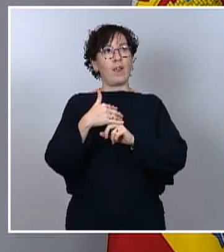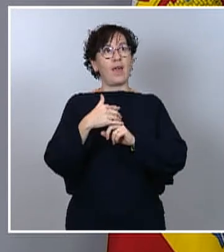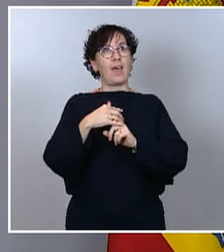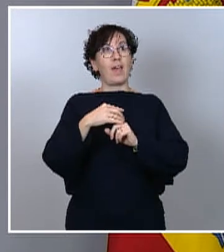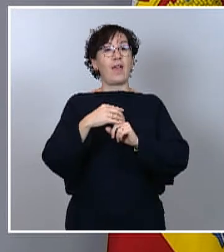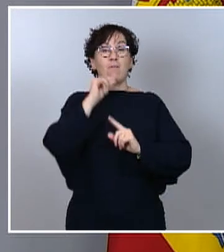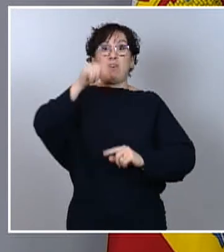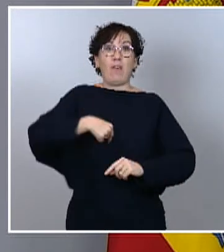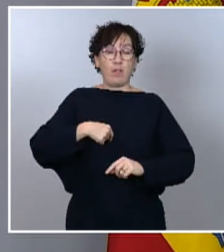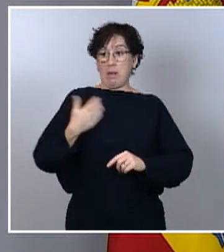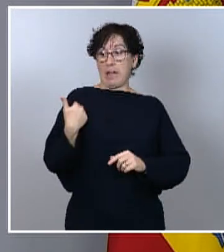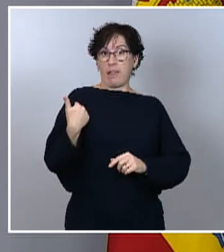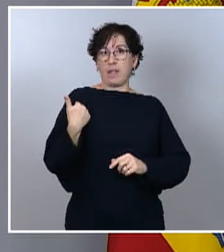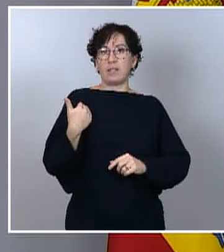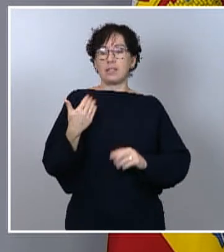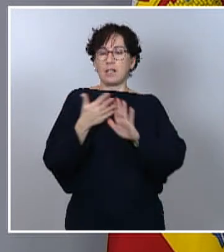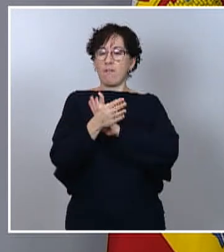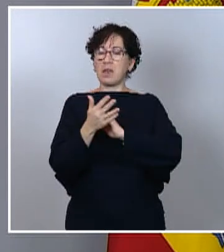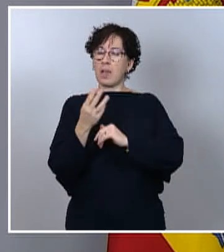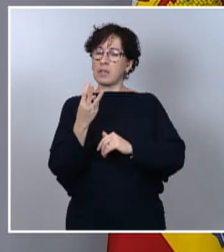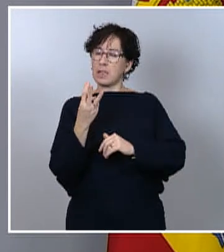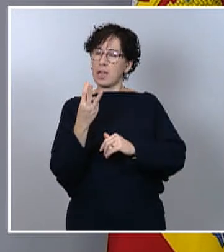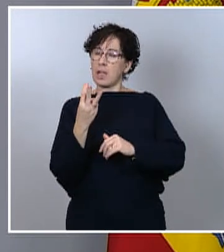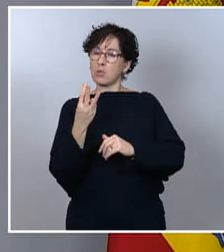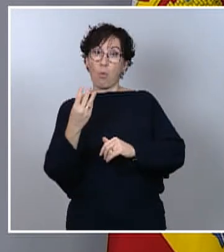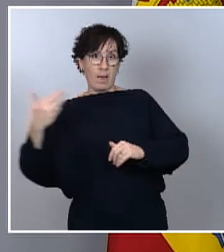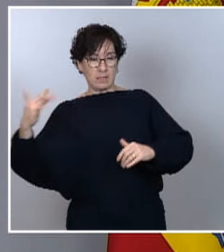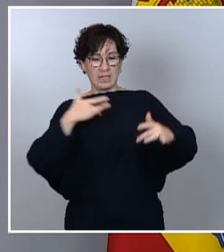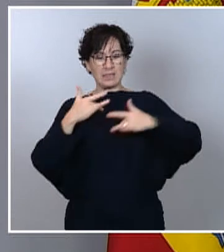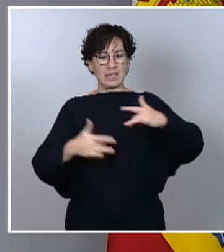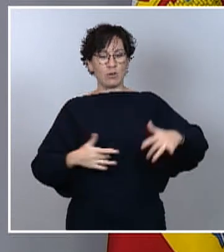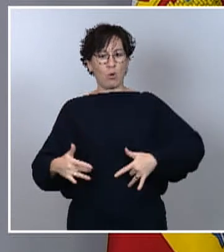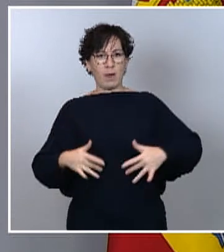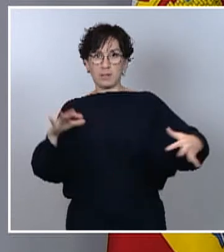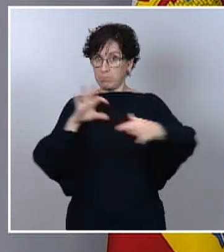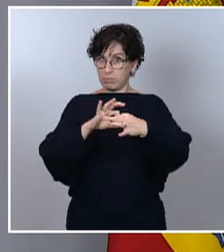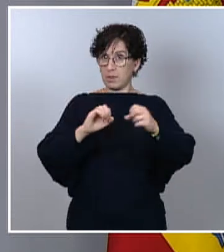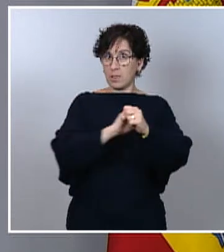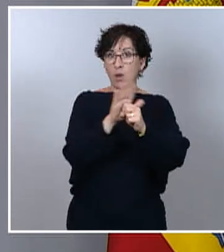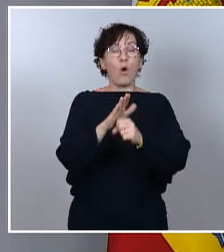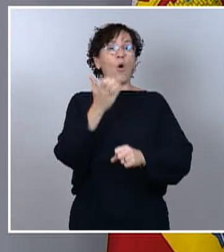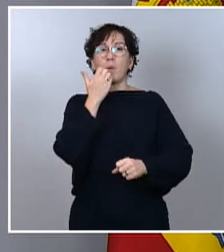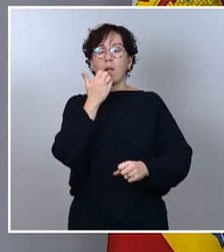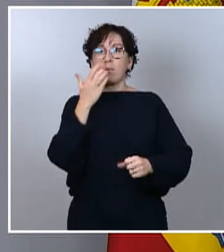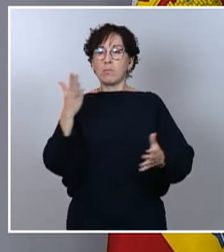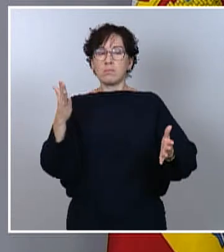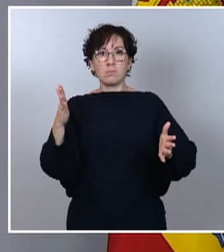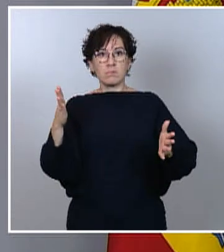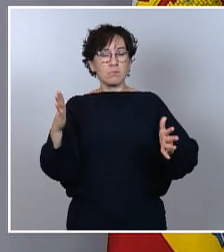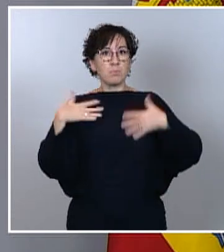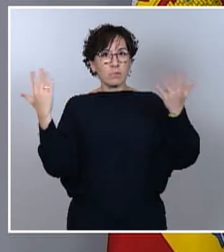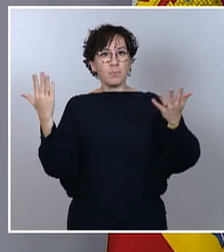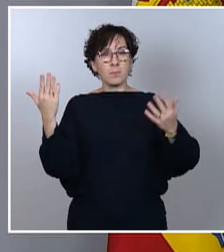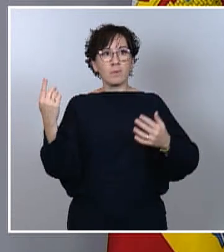más síntomas compatibles con COVID o la presencia de pérdida súbita de olfato o de gusto, que es el síntoma